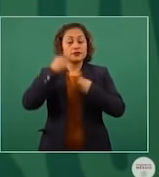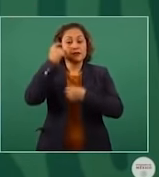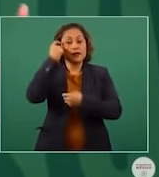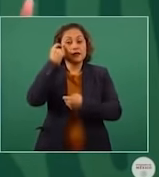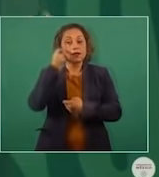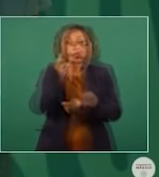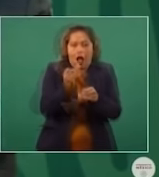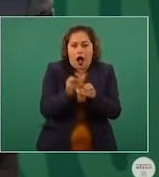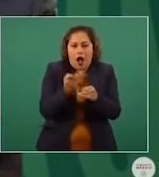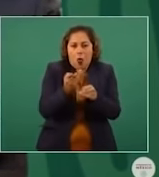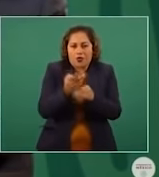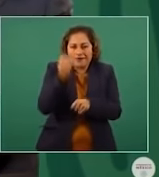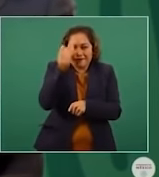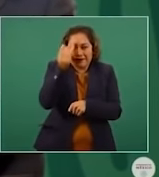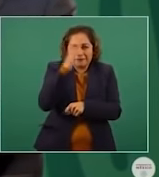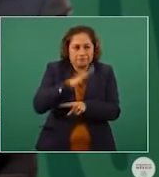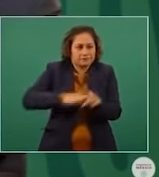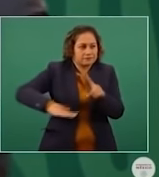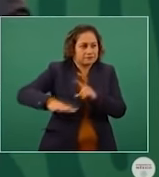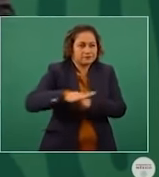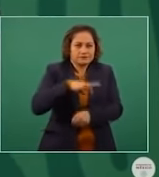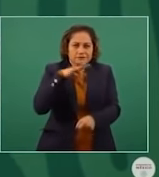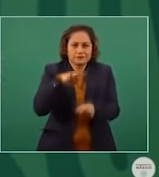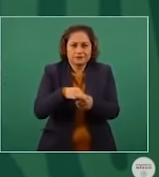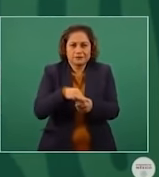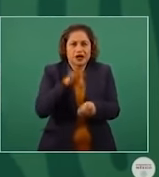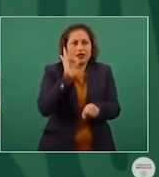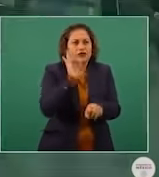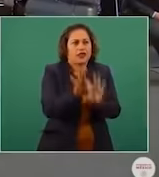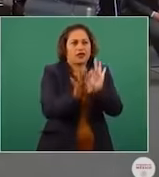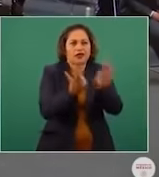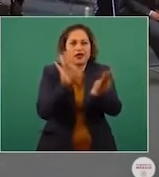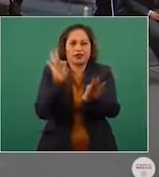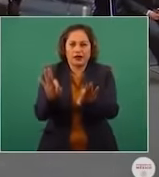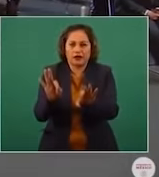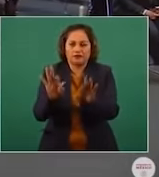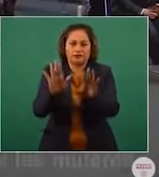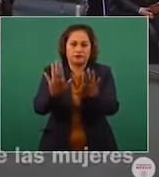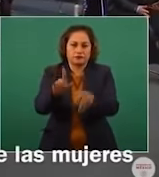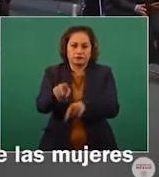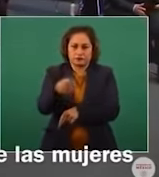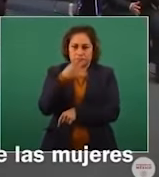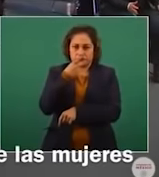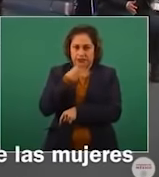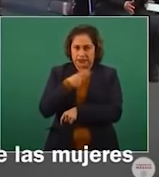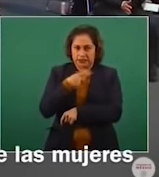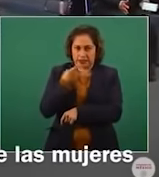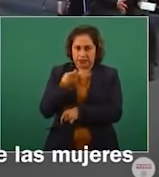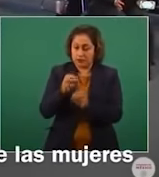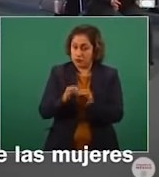de Guerrero es mayor de edad. No estoy queriendo quitarle importancia a la denuncia.